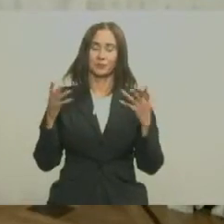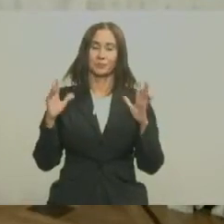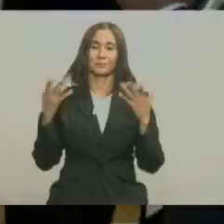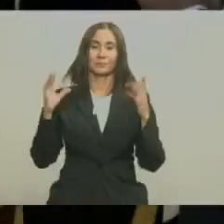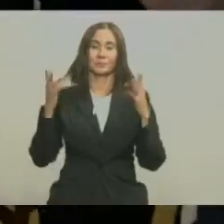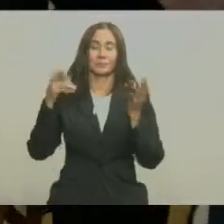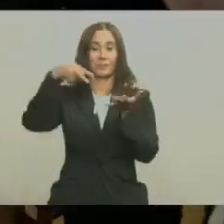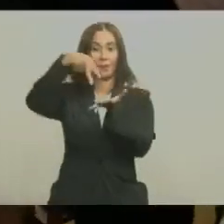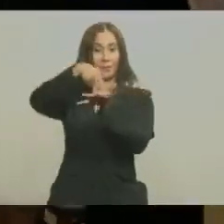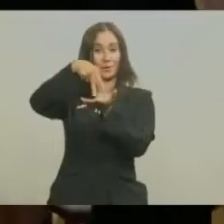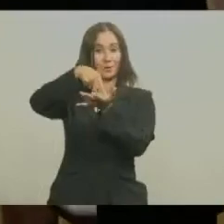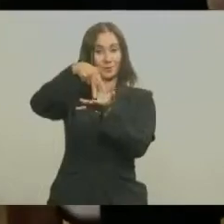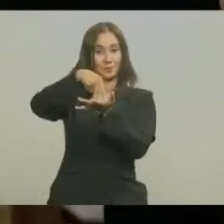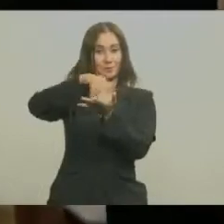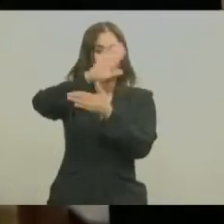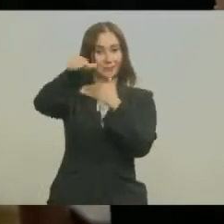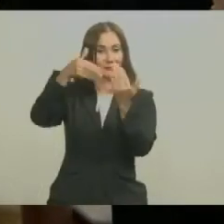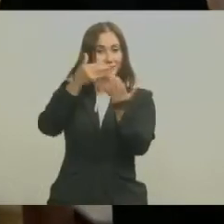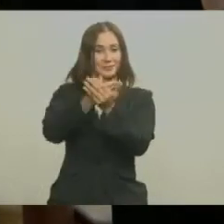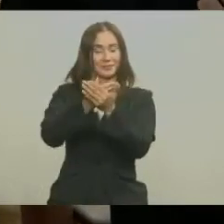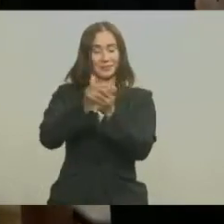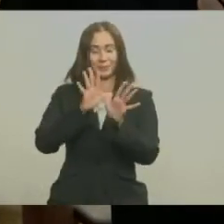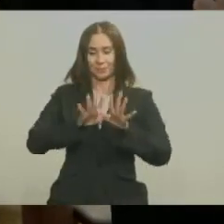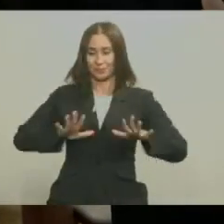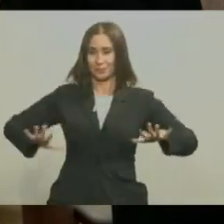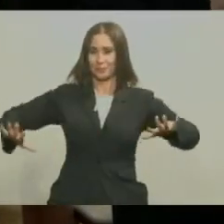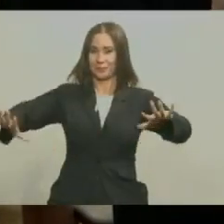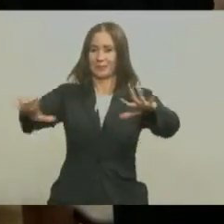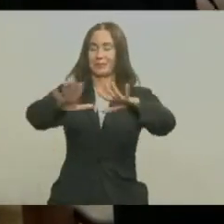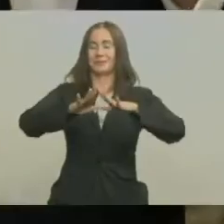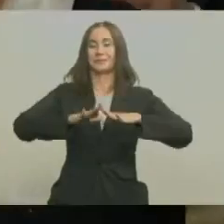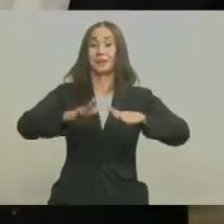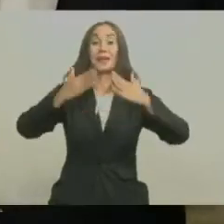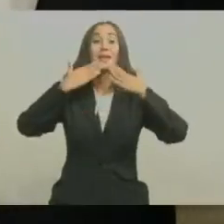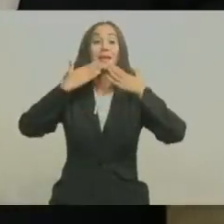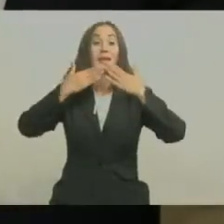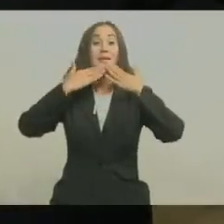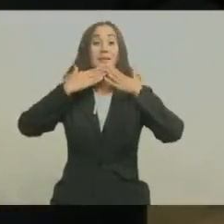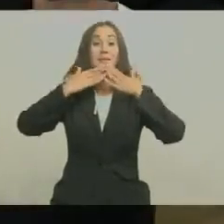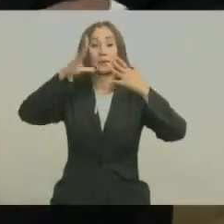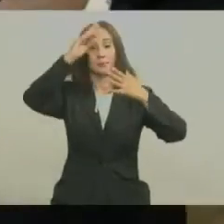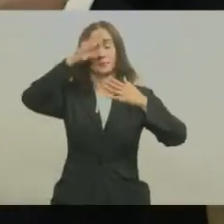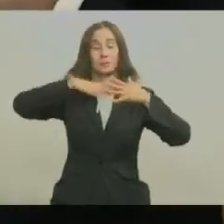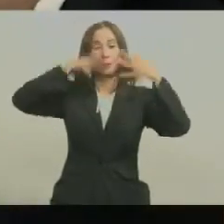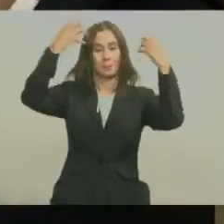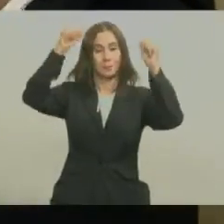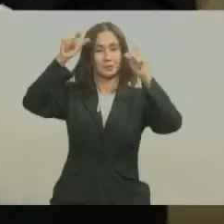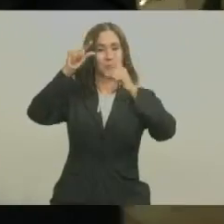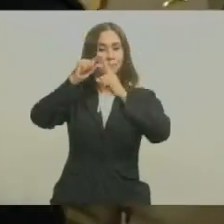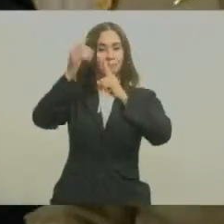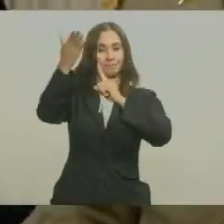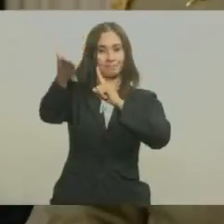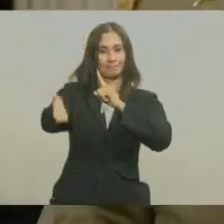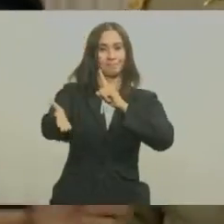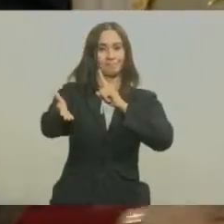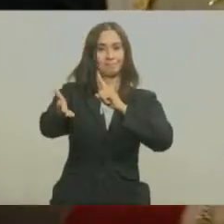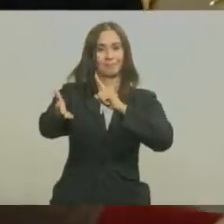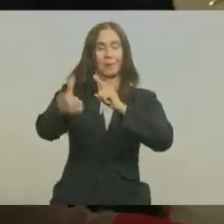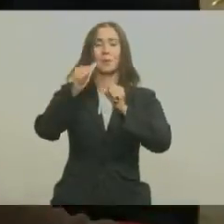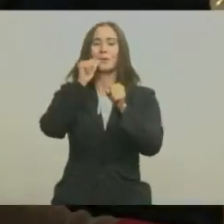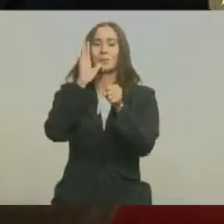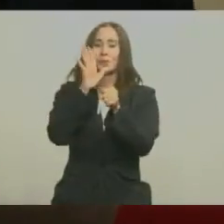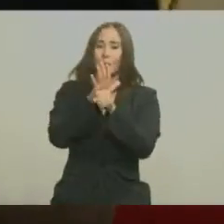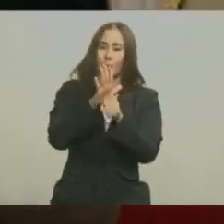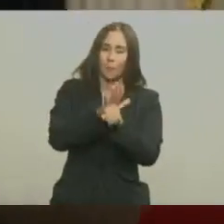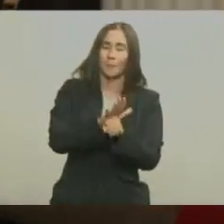Aplauso de pie de todo el auditorio. Agradecemos al señor presidente por sus palabras, por su